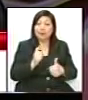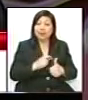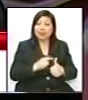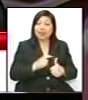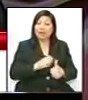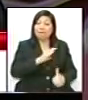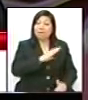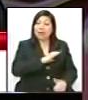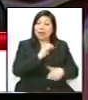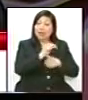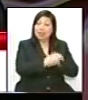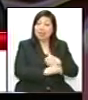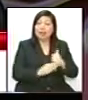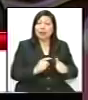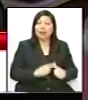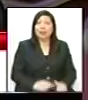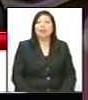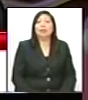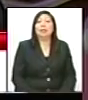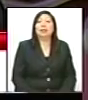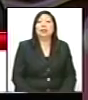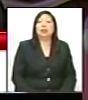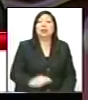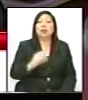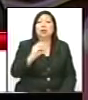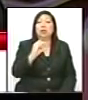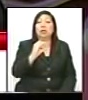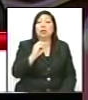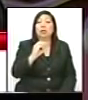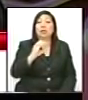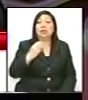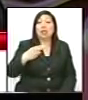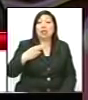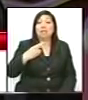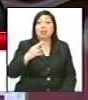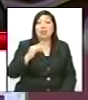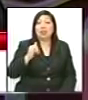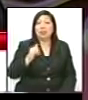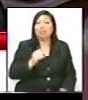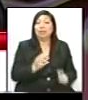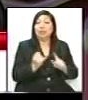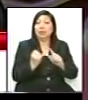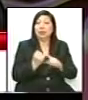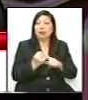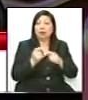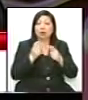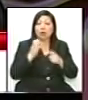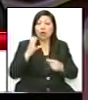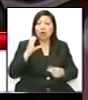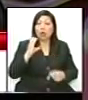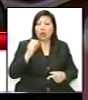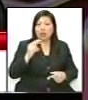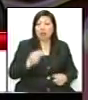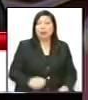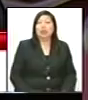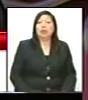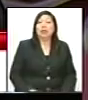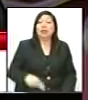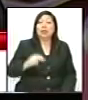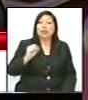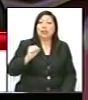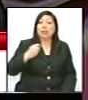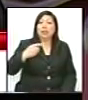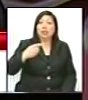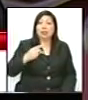el fiscal de la Nación, el doctor Pedro Gonzalo Chava Rivallejos, el Contralor General de la República, Nelson